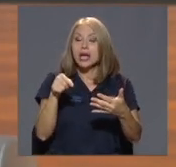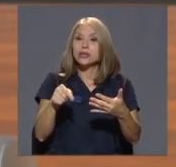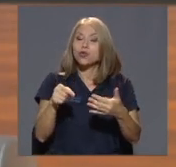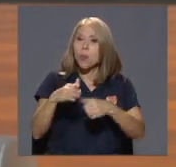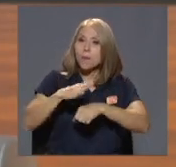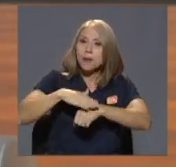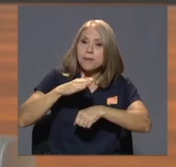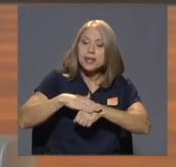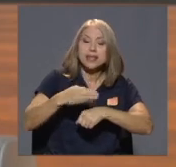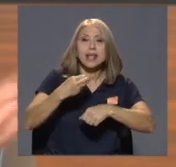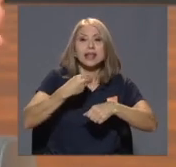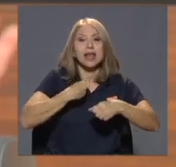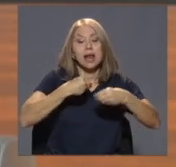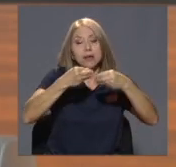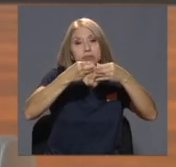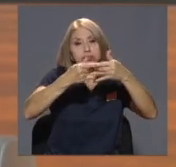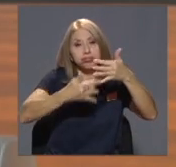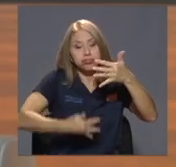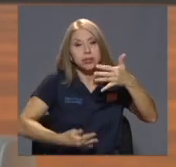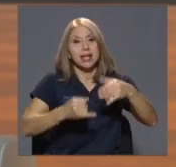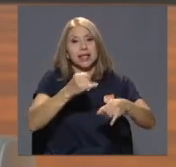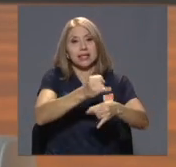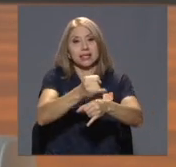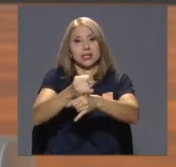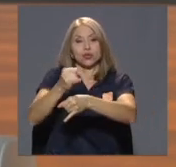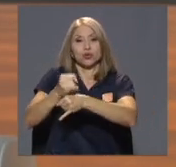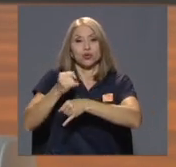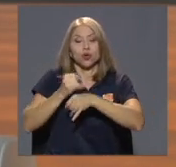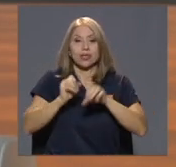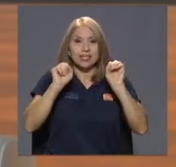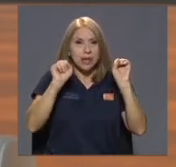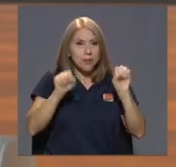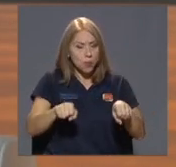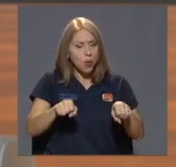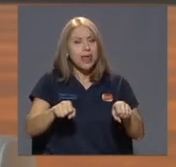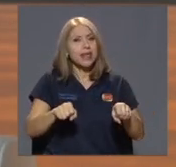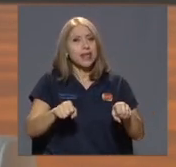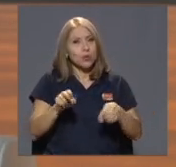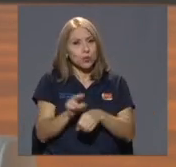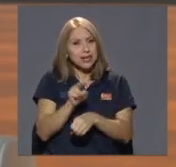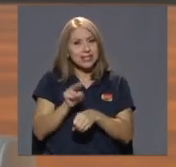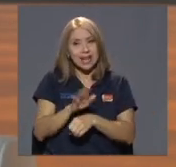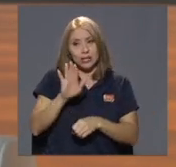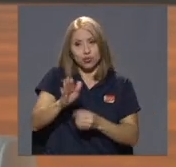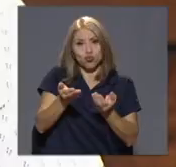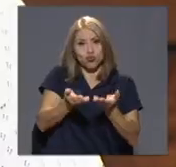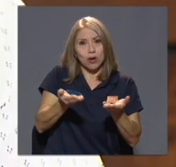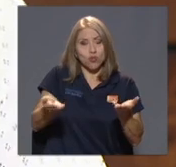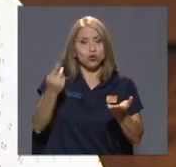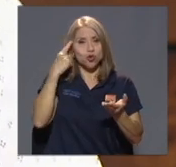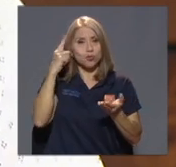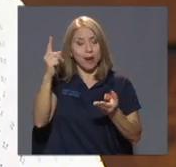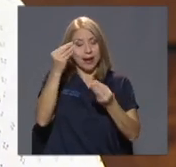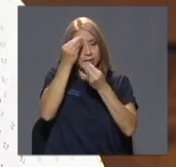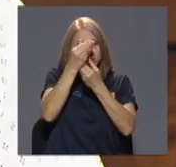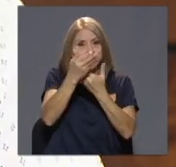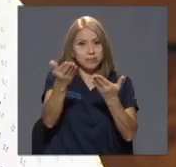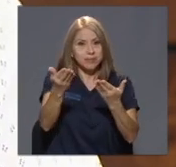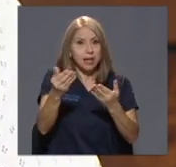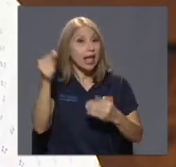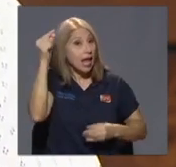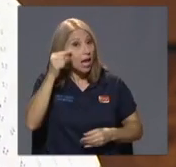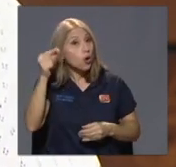gran gama de instituciones que pueden enfocar sus recursos para dar a conocer esto. ¿El gobierno pauta en redes, el